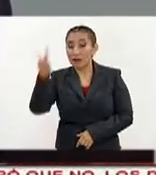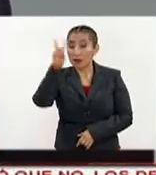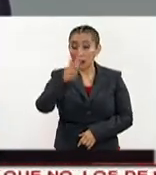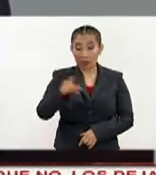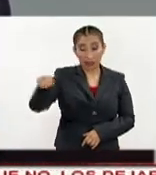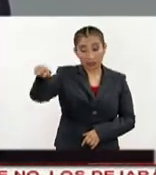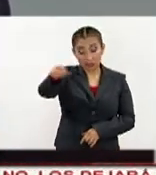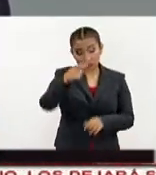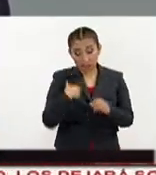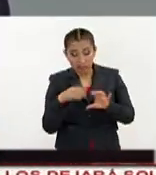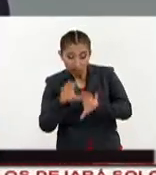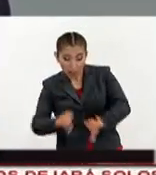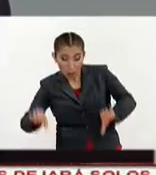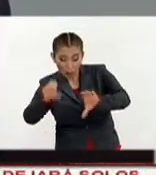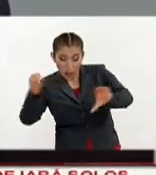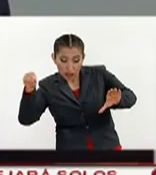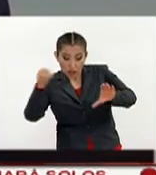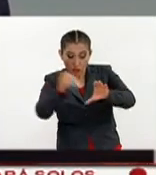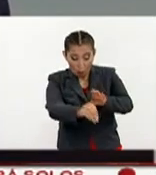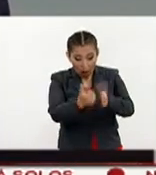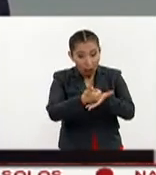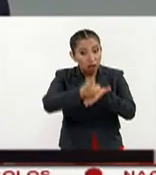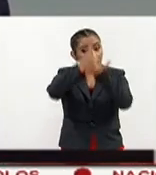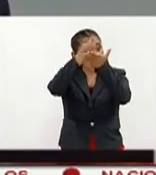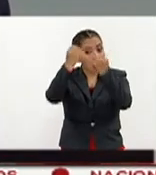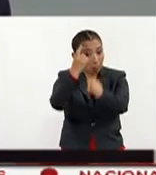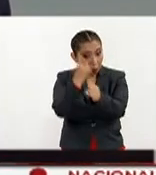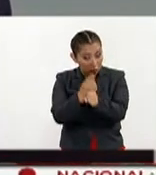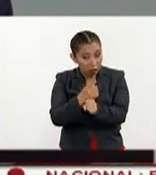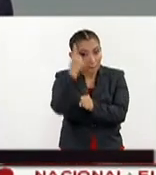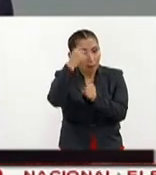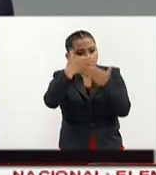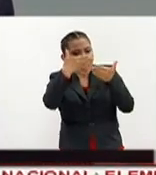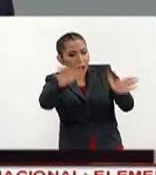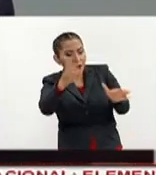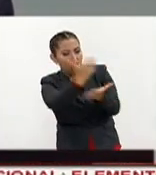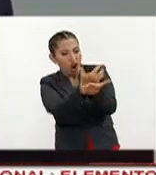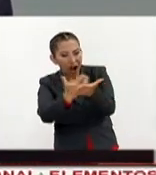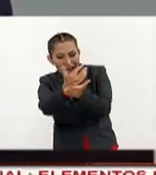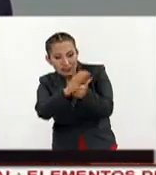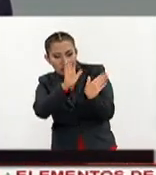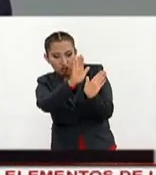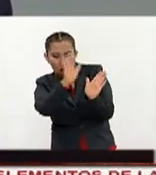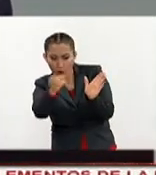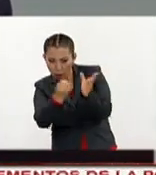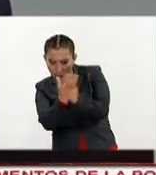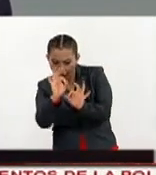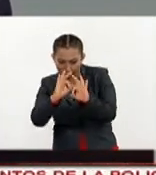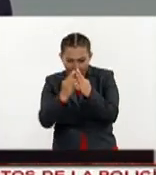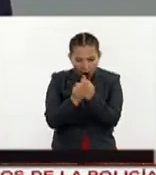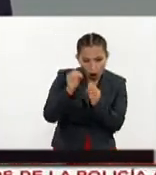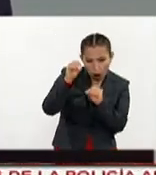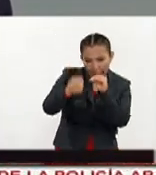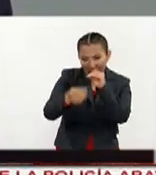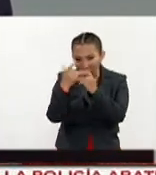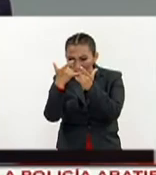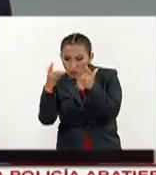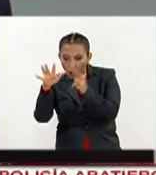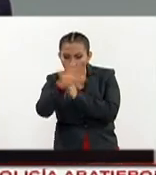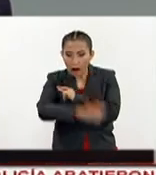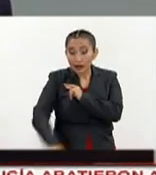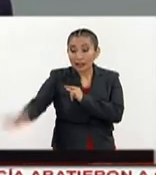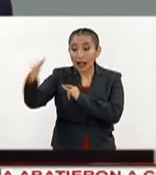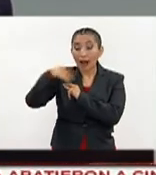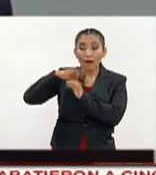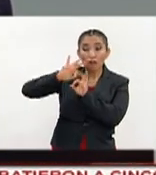La digitalización ha traído, sí, muchas oportunidades para abrir las colecciones, darles nuevos significados y contextos. Los medios